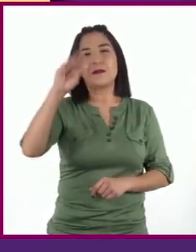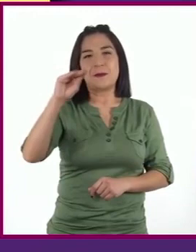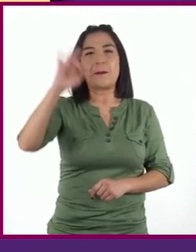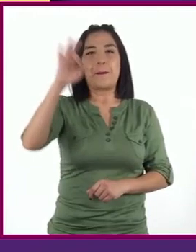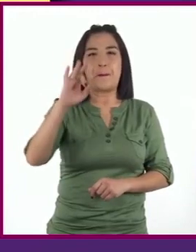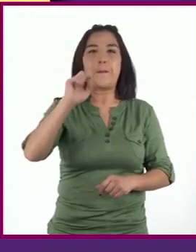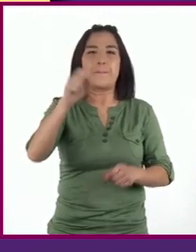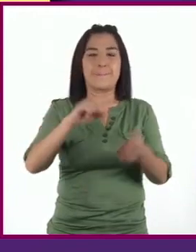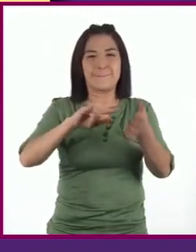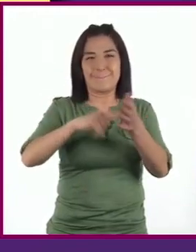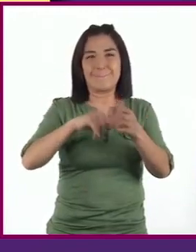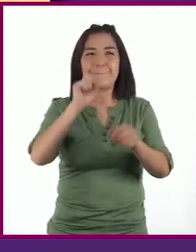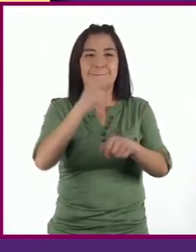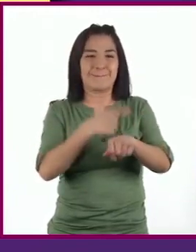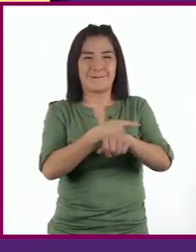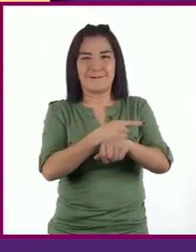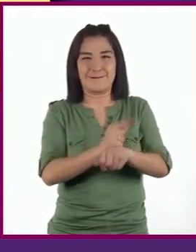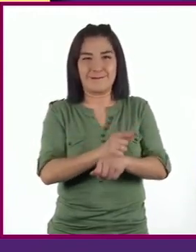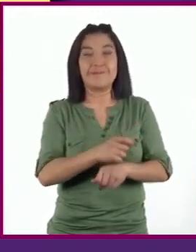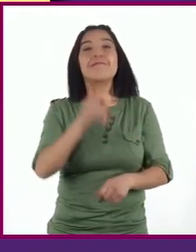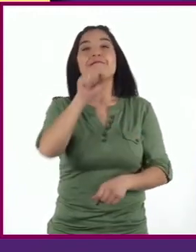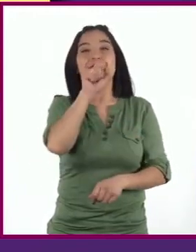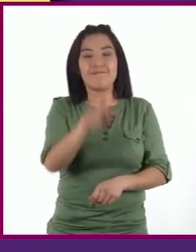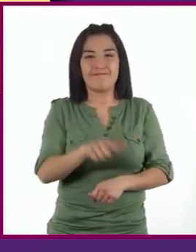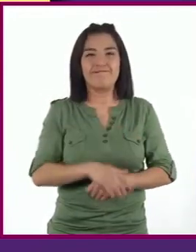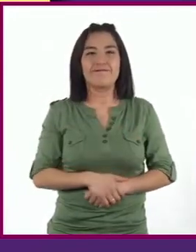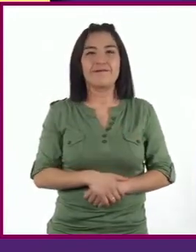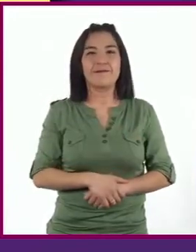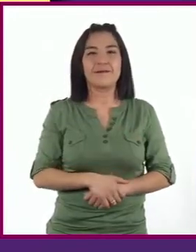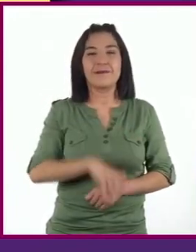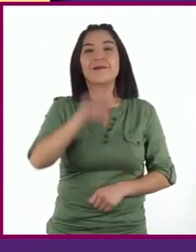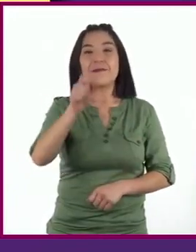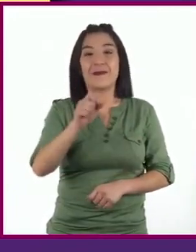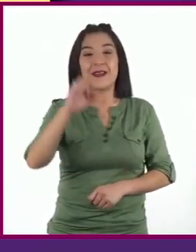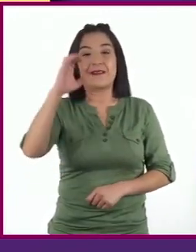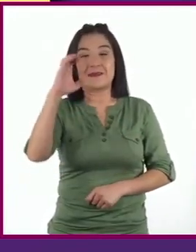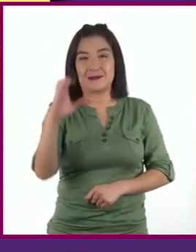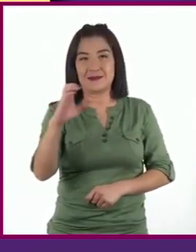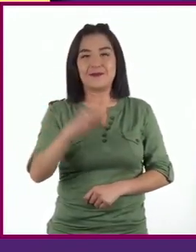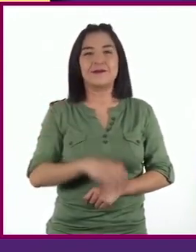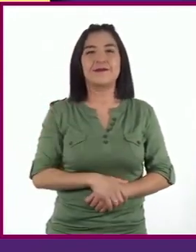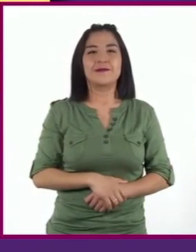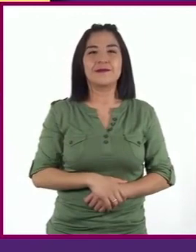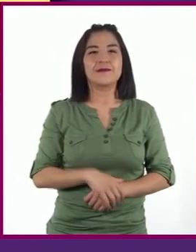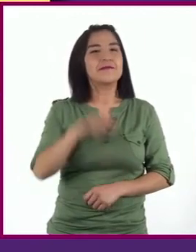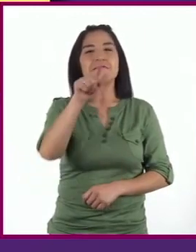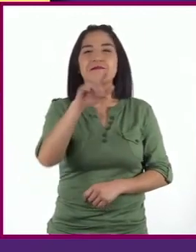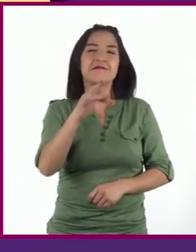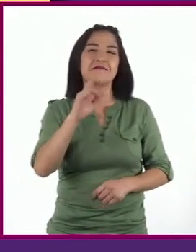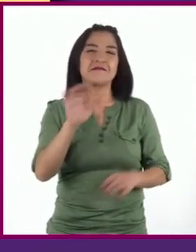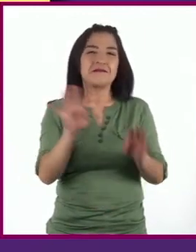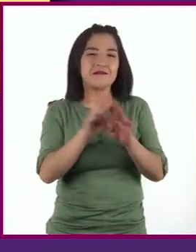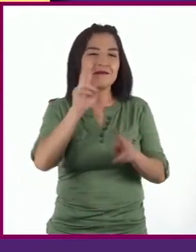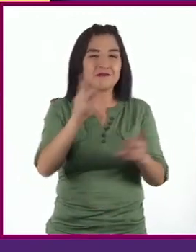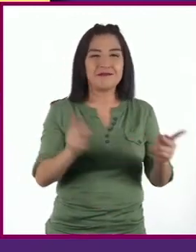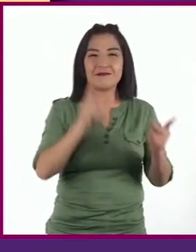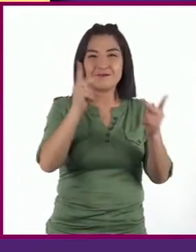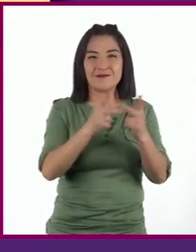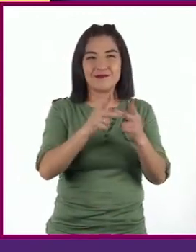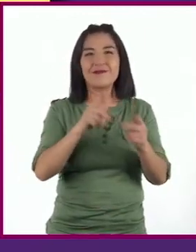horario. Ahora bien, para el inciso C, si comparamos la figura